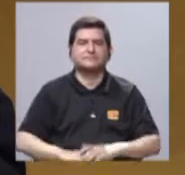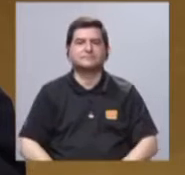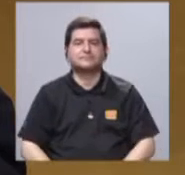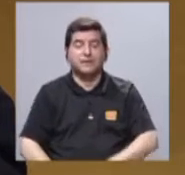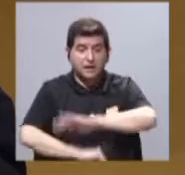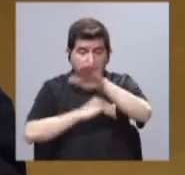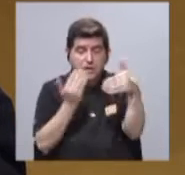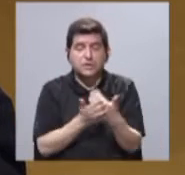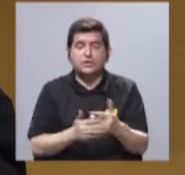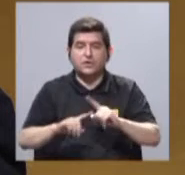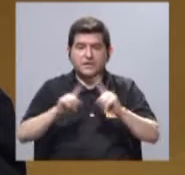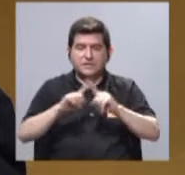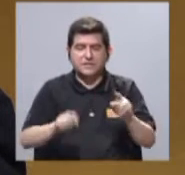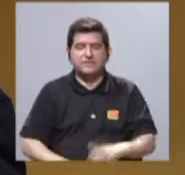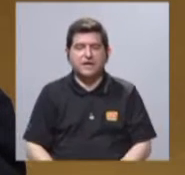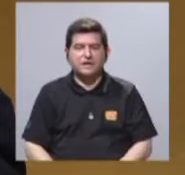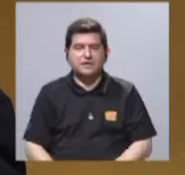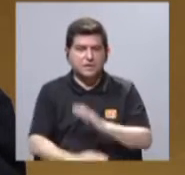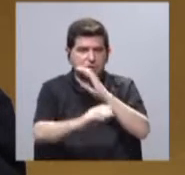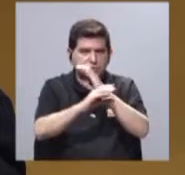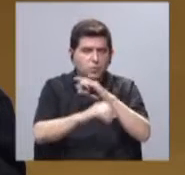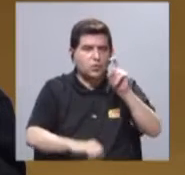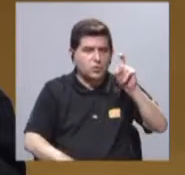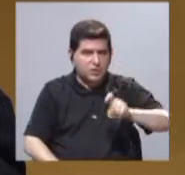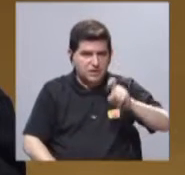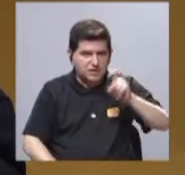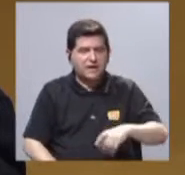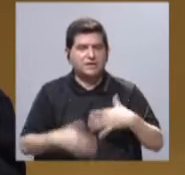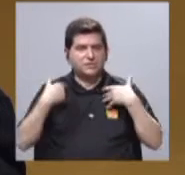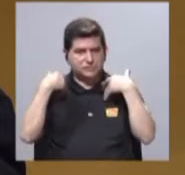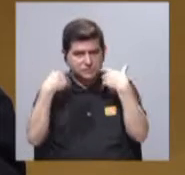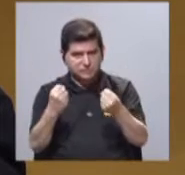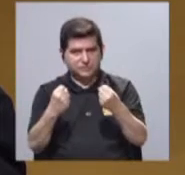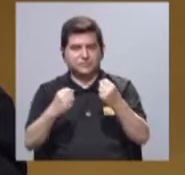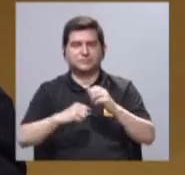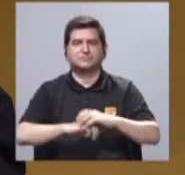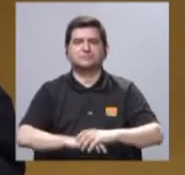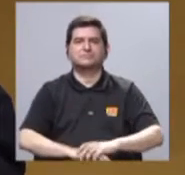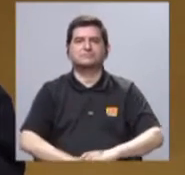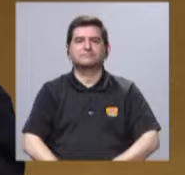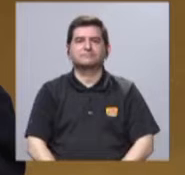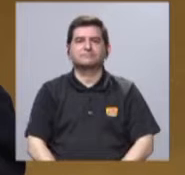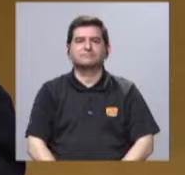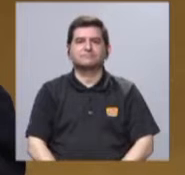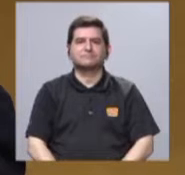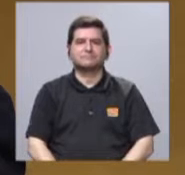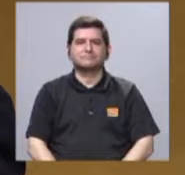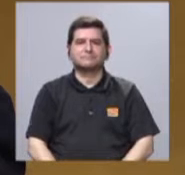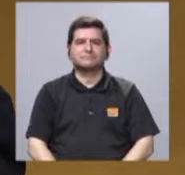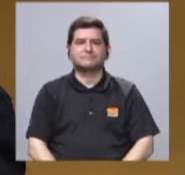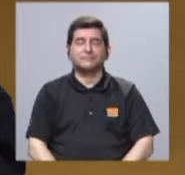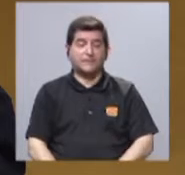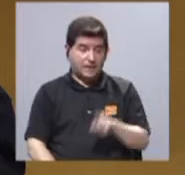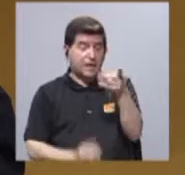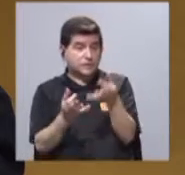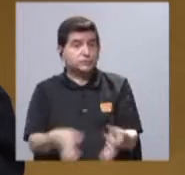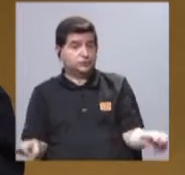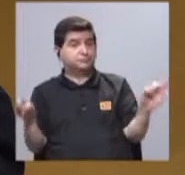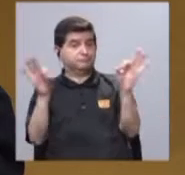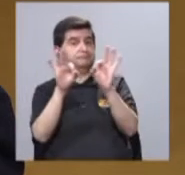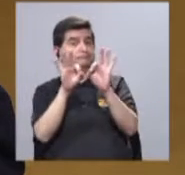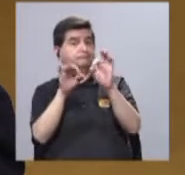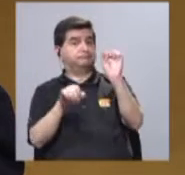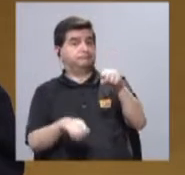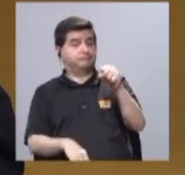todas las medidas de salud porque eso es muy importante